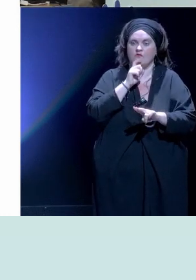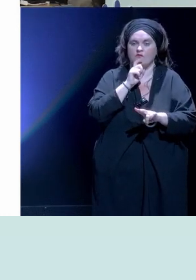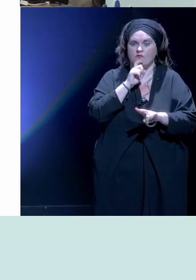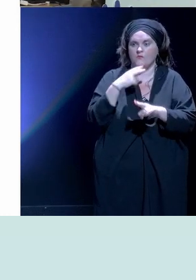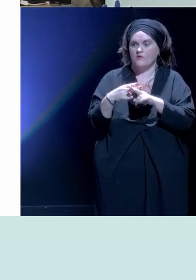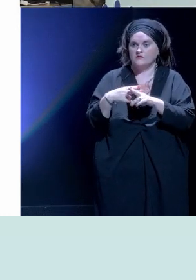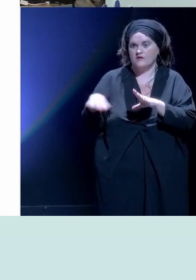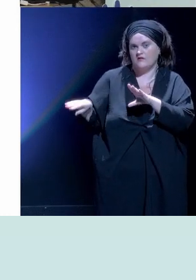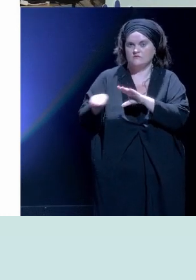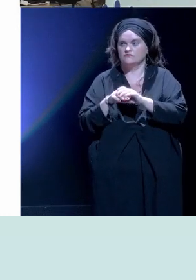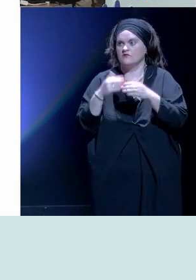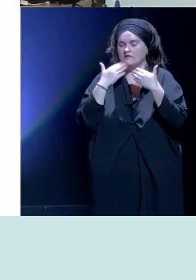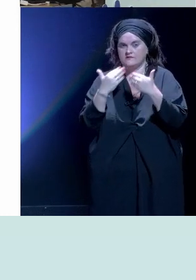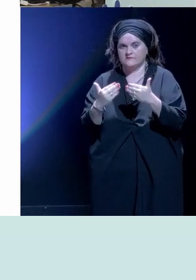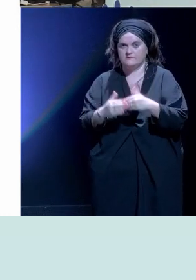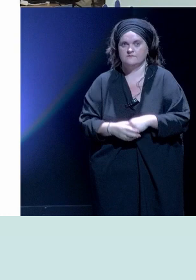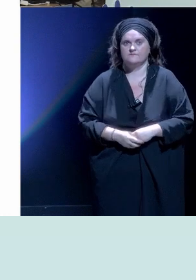inclusión.